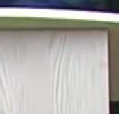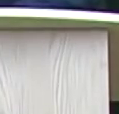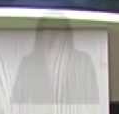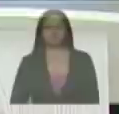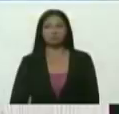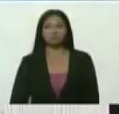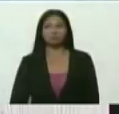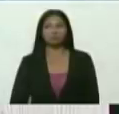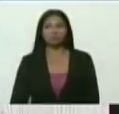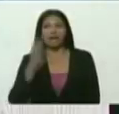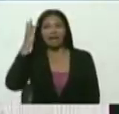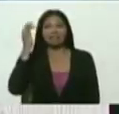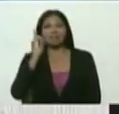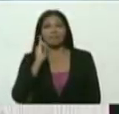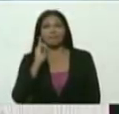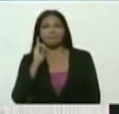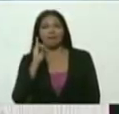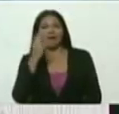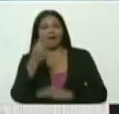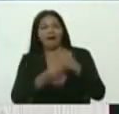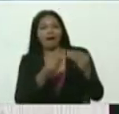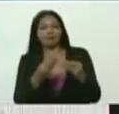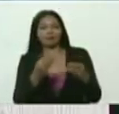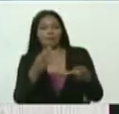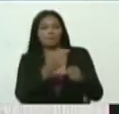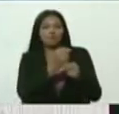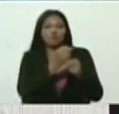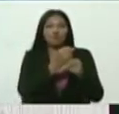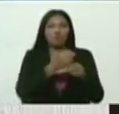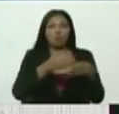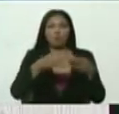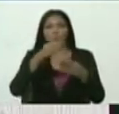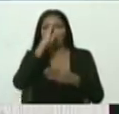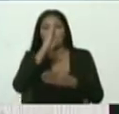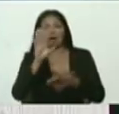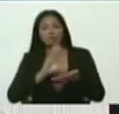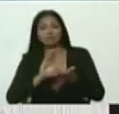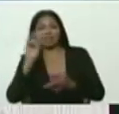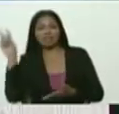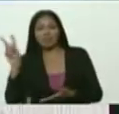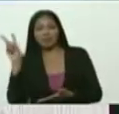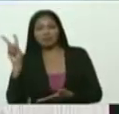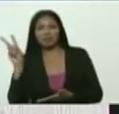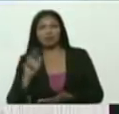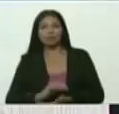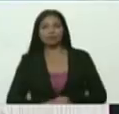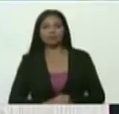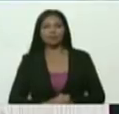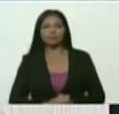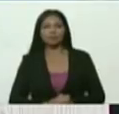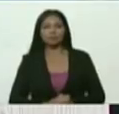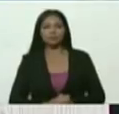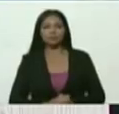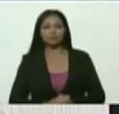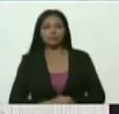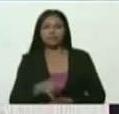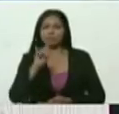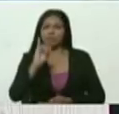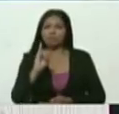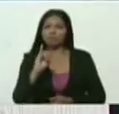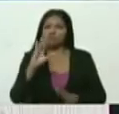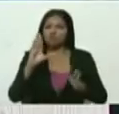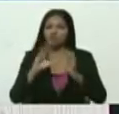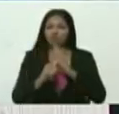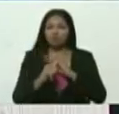La idea era tomar la bóveda del Banco Central de Venezuela, allí